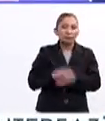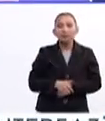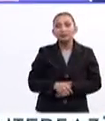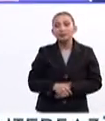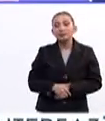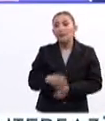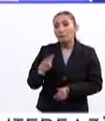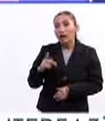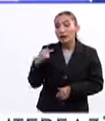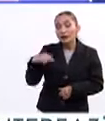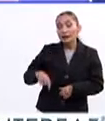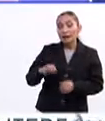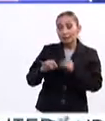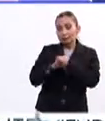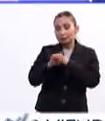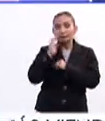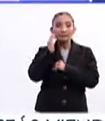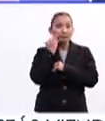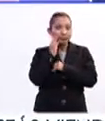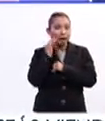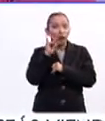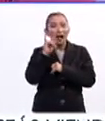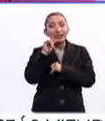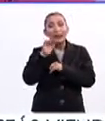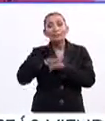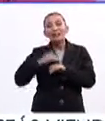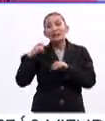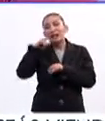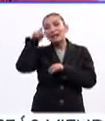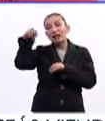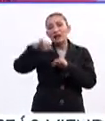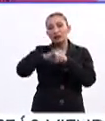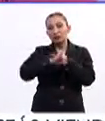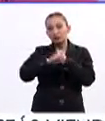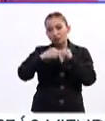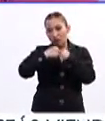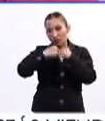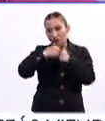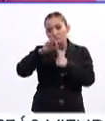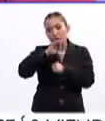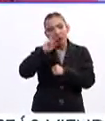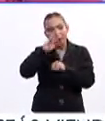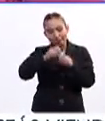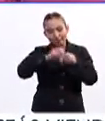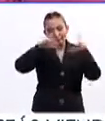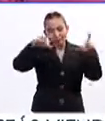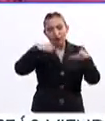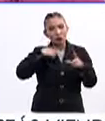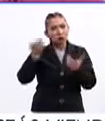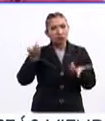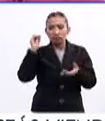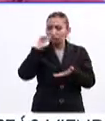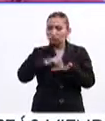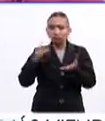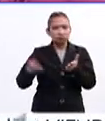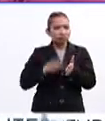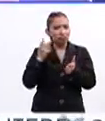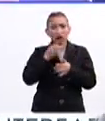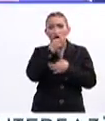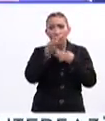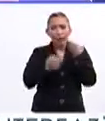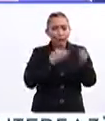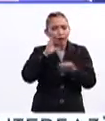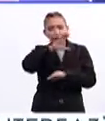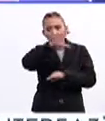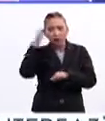espacios. Pero en nuestra página de Facebook, Juanita Más Allá de las Fronteras, ahí pueden encontrar, estamos subiendo constantemente